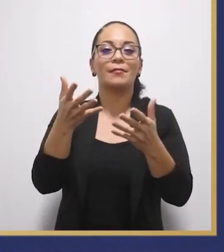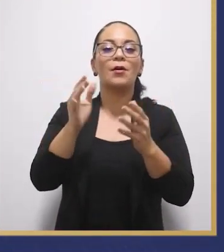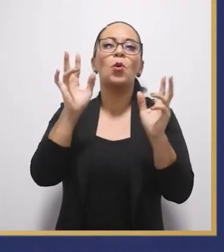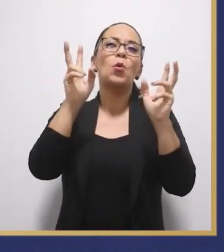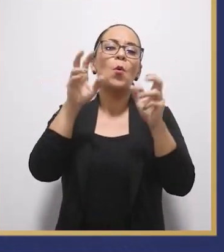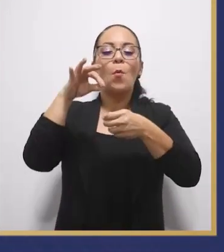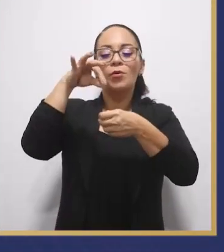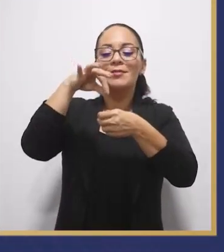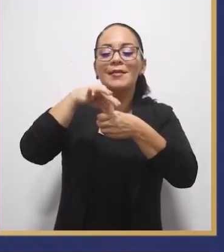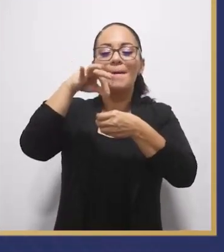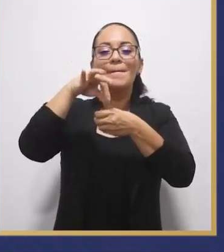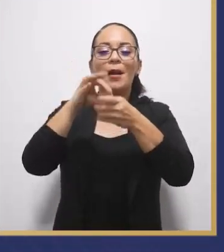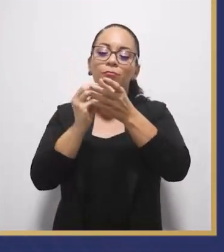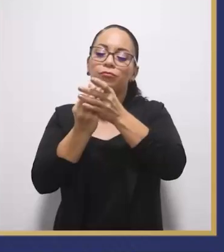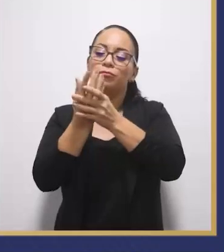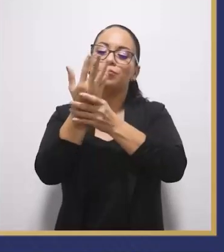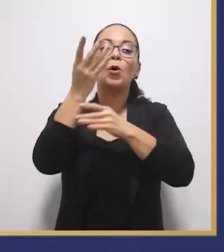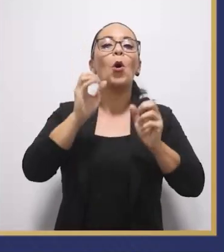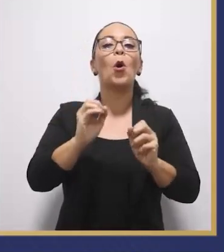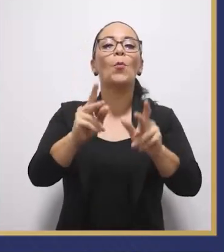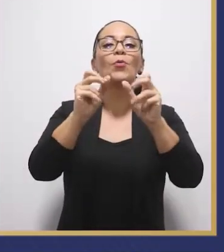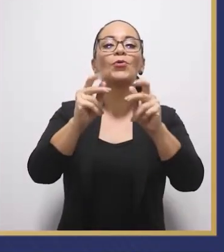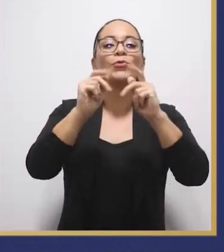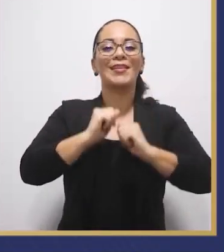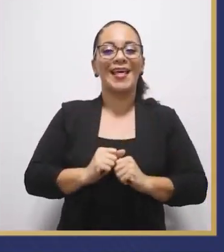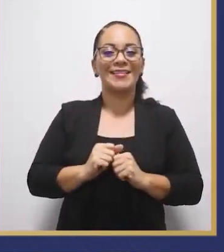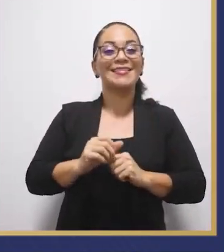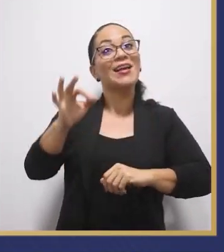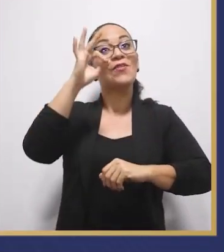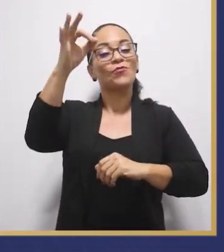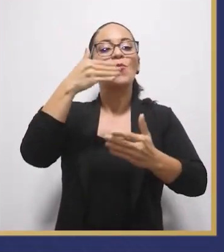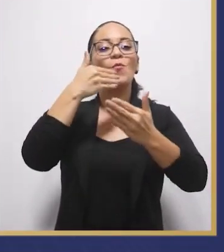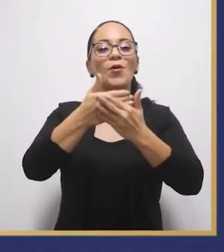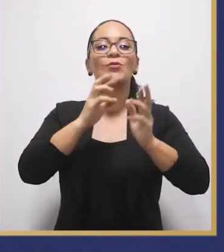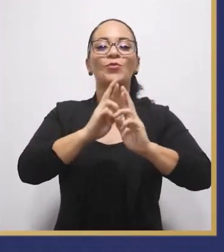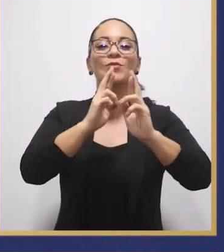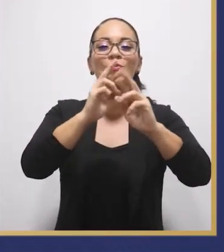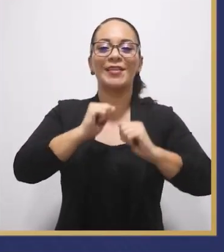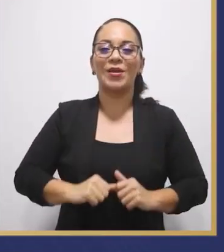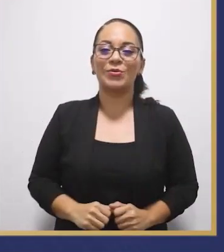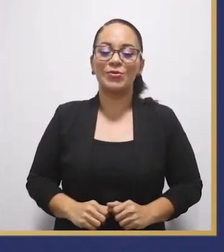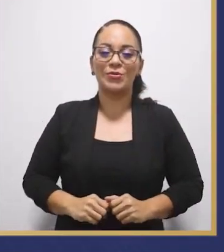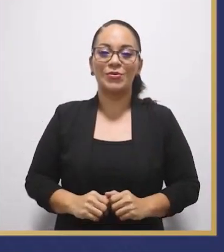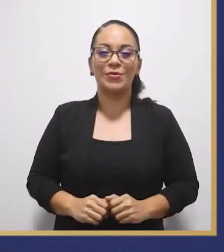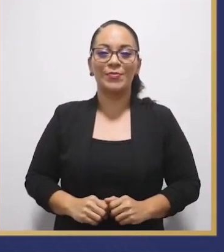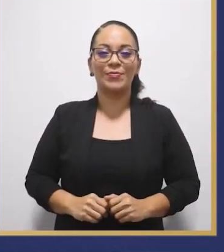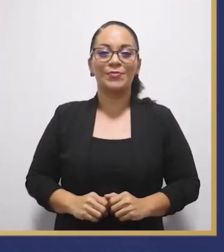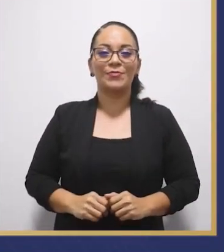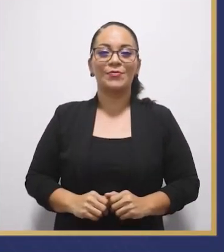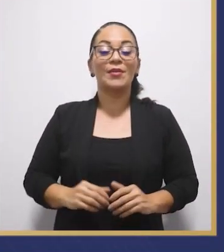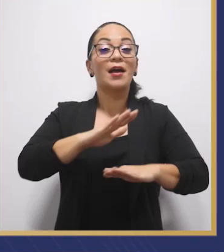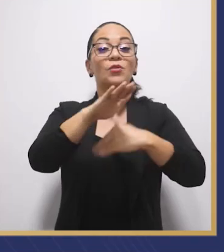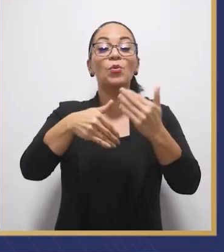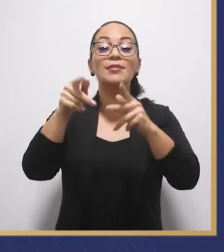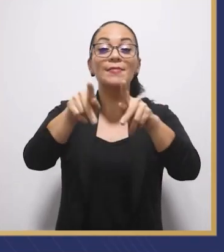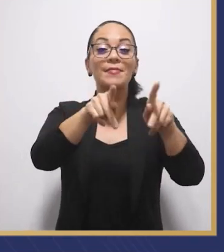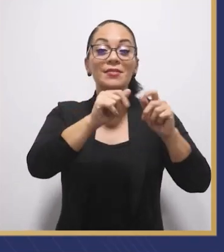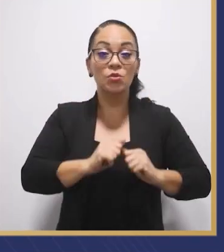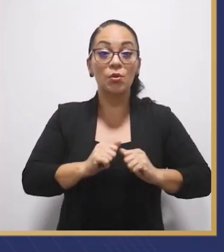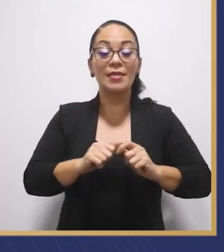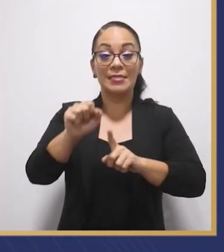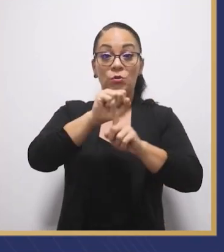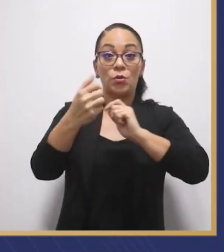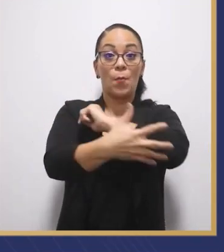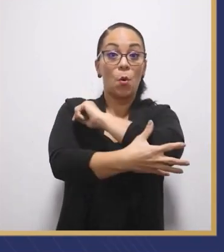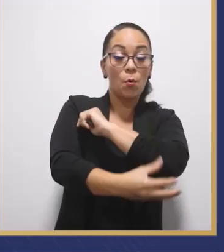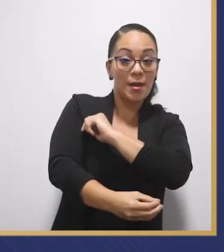sus oportunidades y a cosecharlas a su debido tiempo. A todas esas personas en